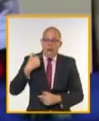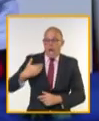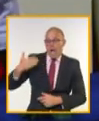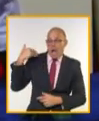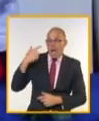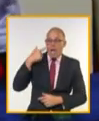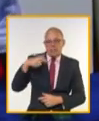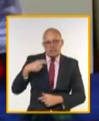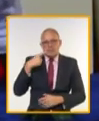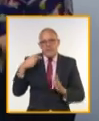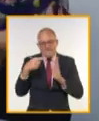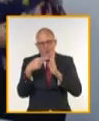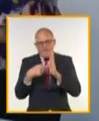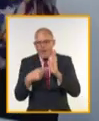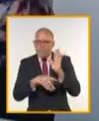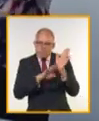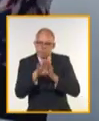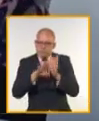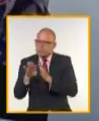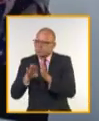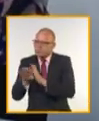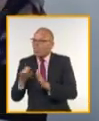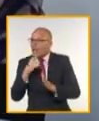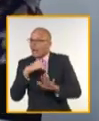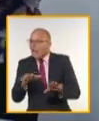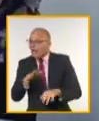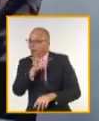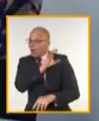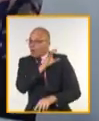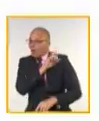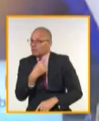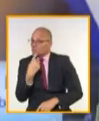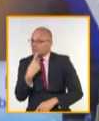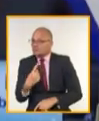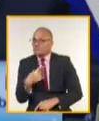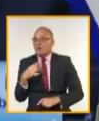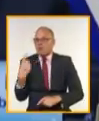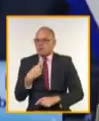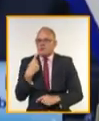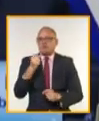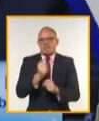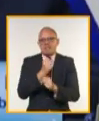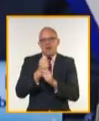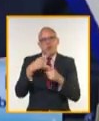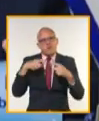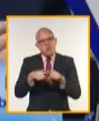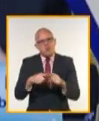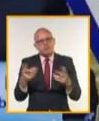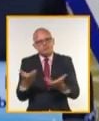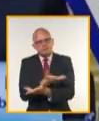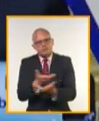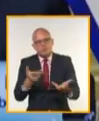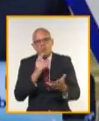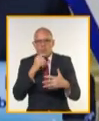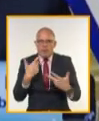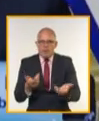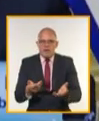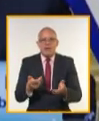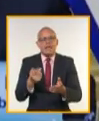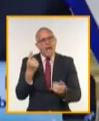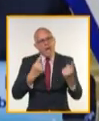diversos sectores. Esta cooperación ha permitido el desarrollo de proyectos conjuntos en áreas